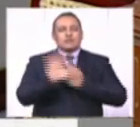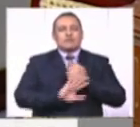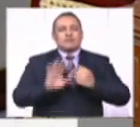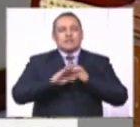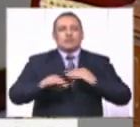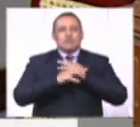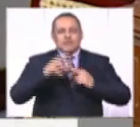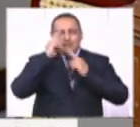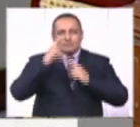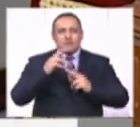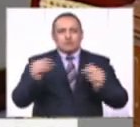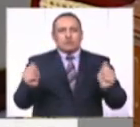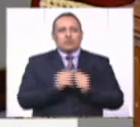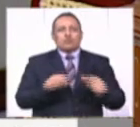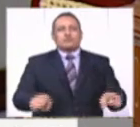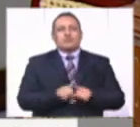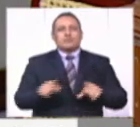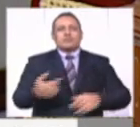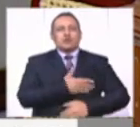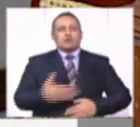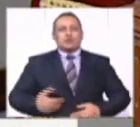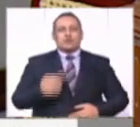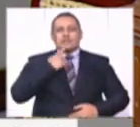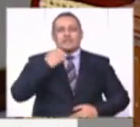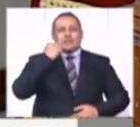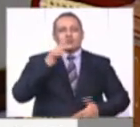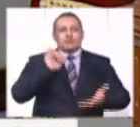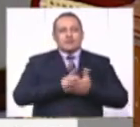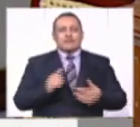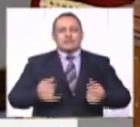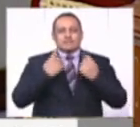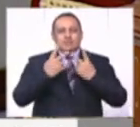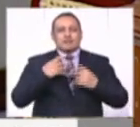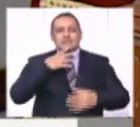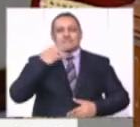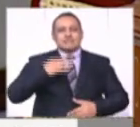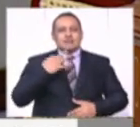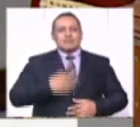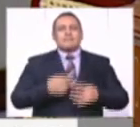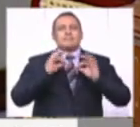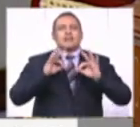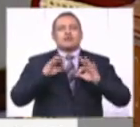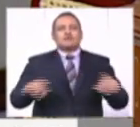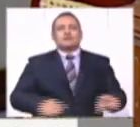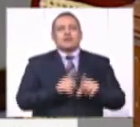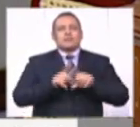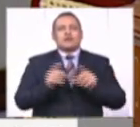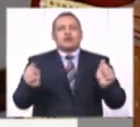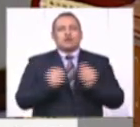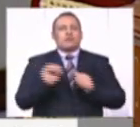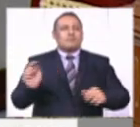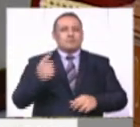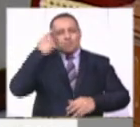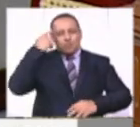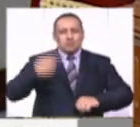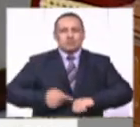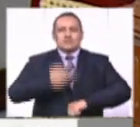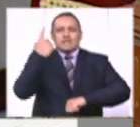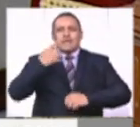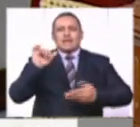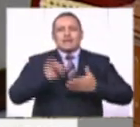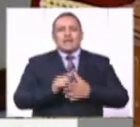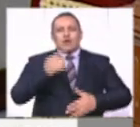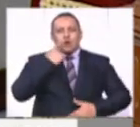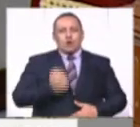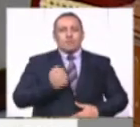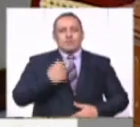democracia de defender el estado de derecho que se encontraba siempre en peligro desde el primer día en que Pedro